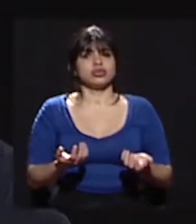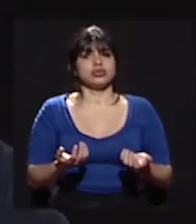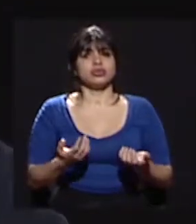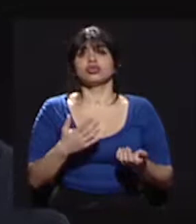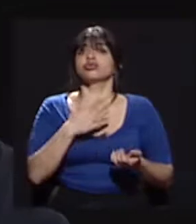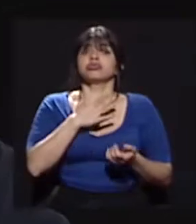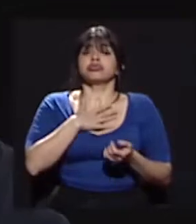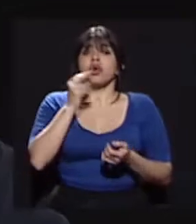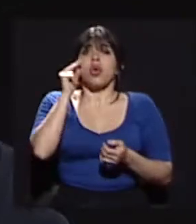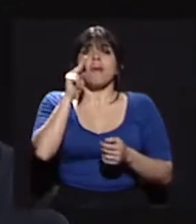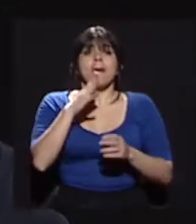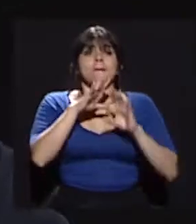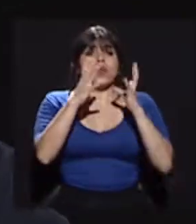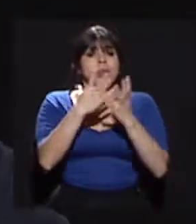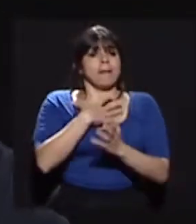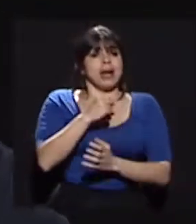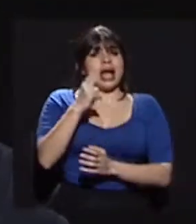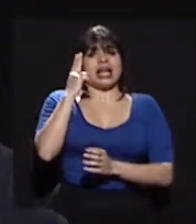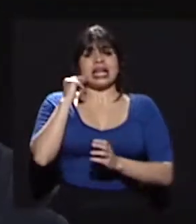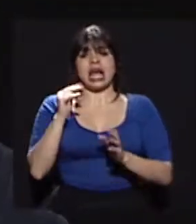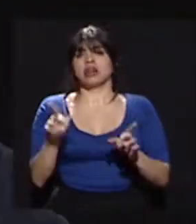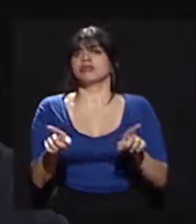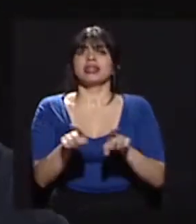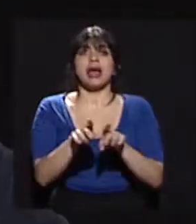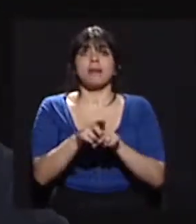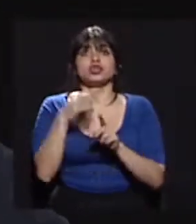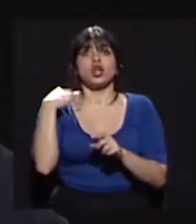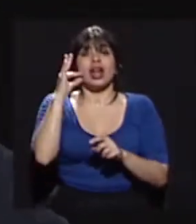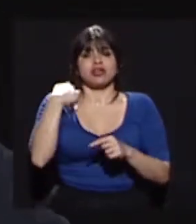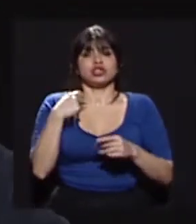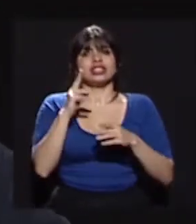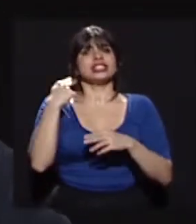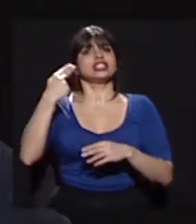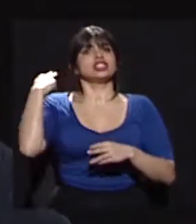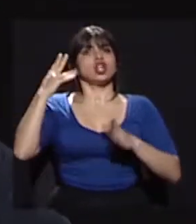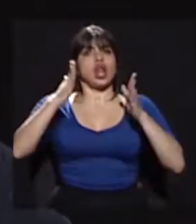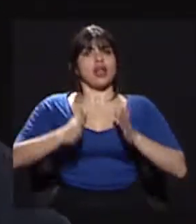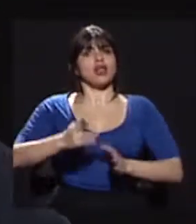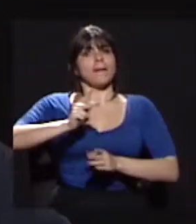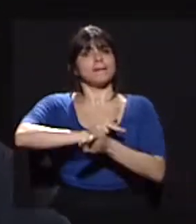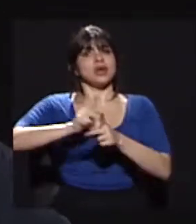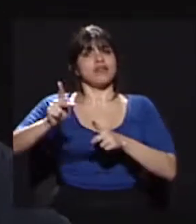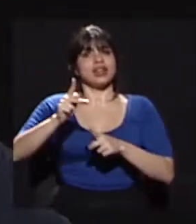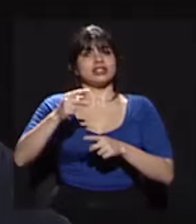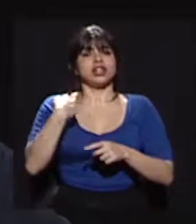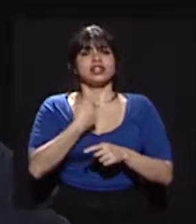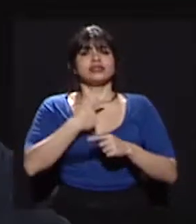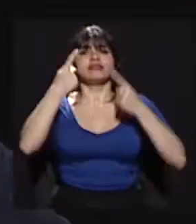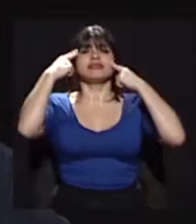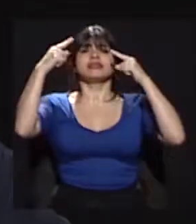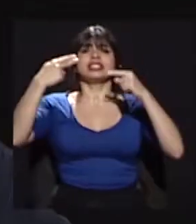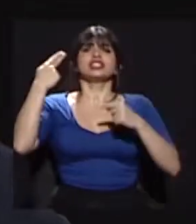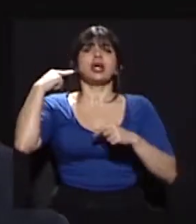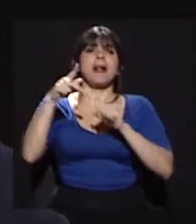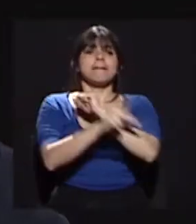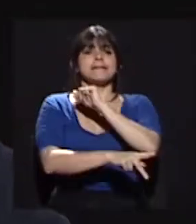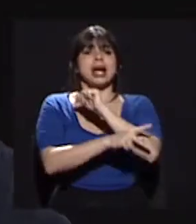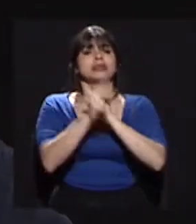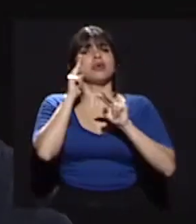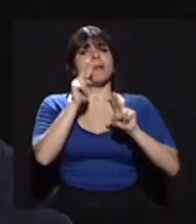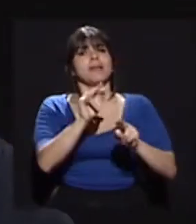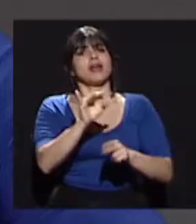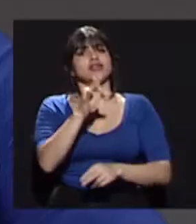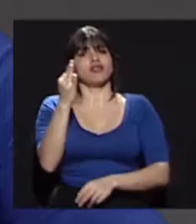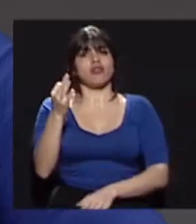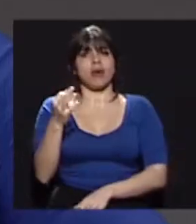yo no veo el mundo en blanco y negro ni creo como historiador profesional que hayamos sido exitosos en la historia de este país por haberlo visto así